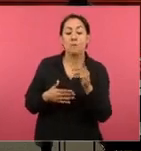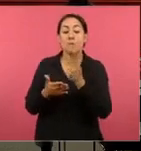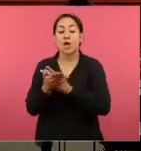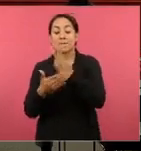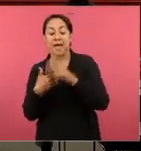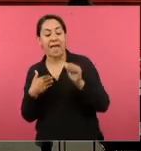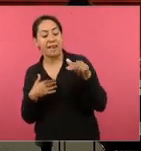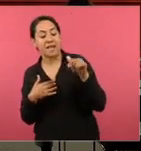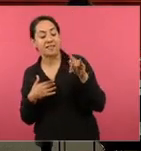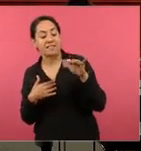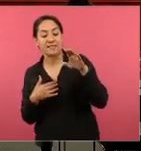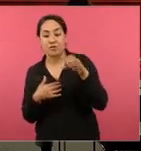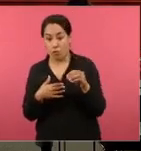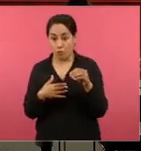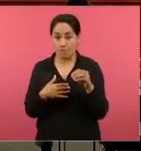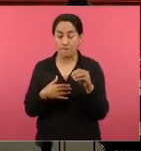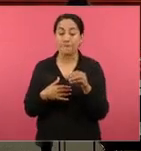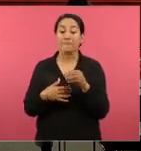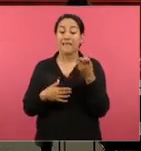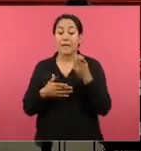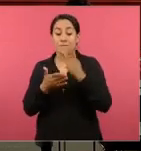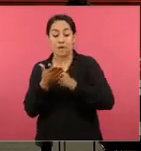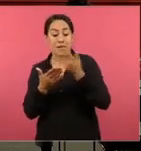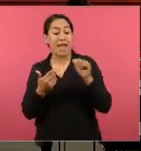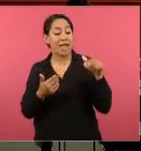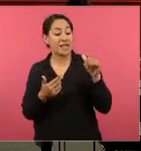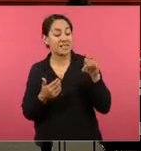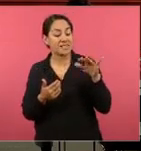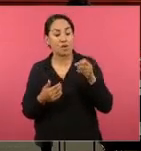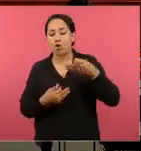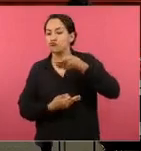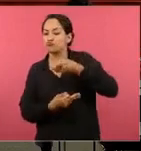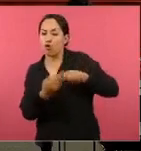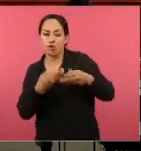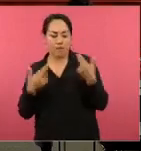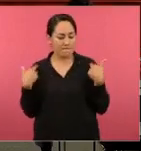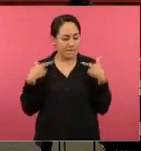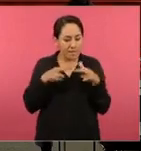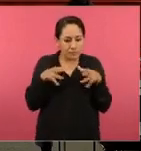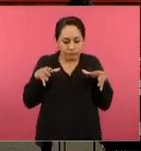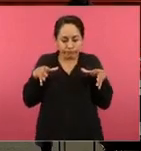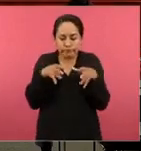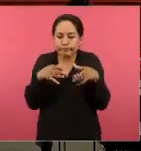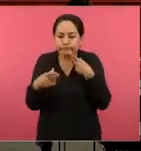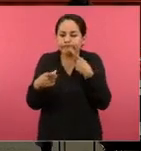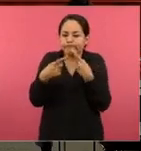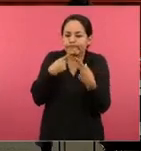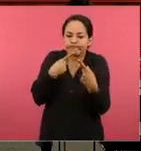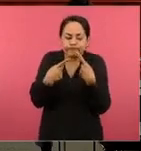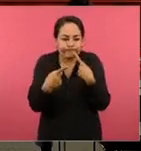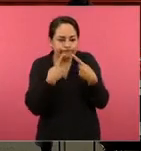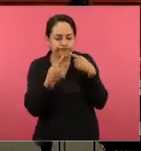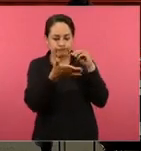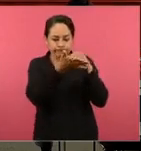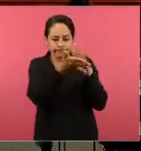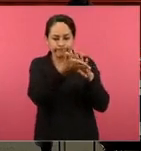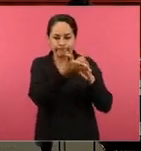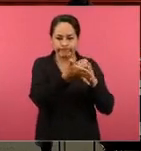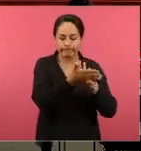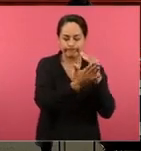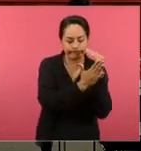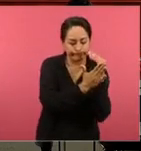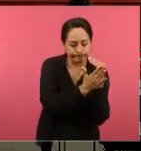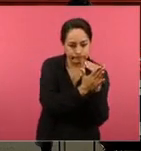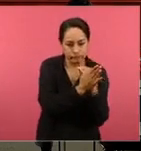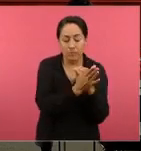programa analítico es un trabajo colegiado para secundaria. En ese sentido, a partir de la autonomía curricular, a